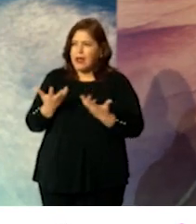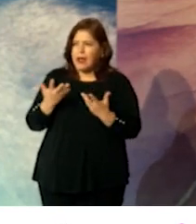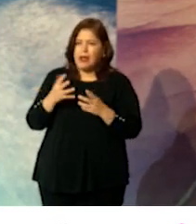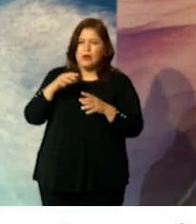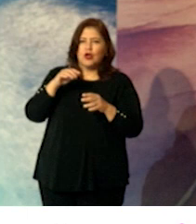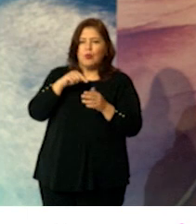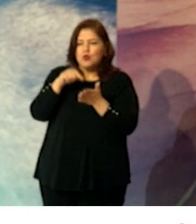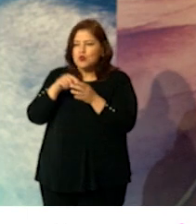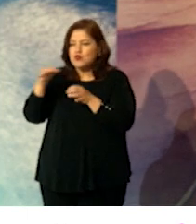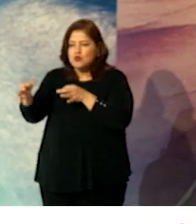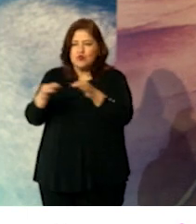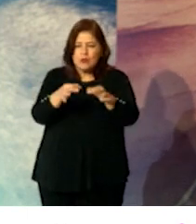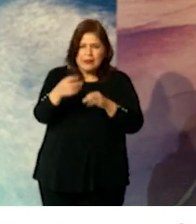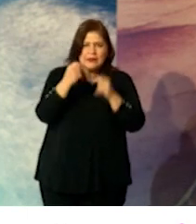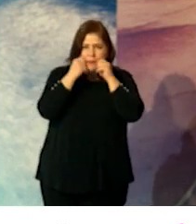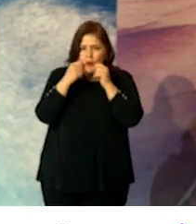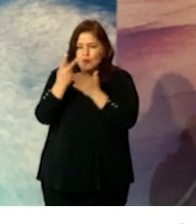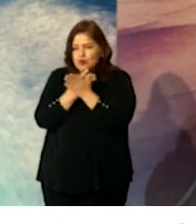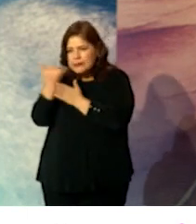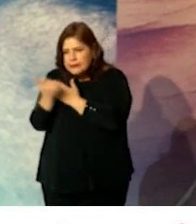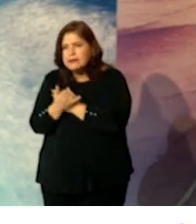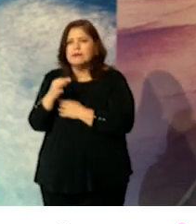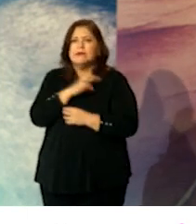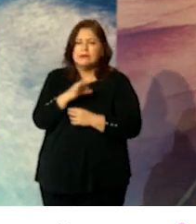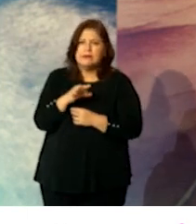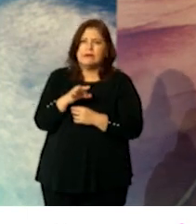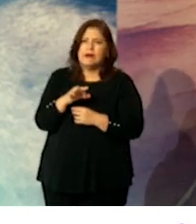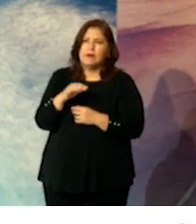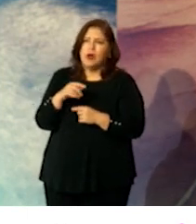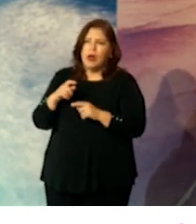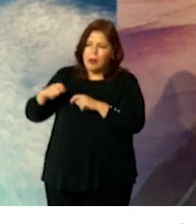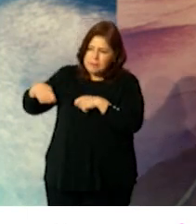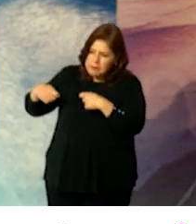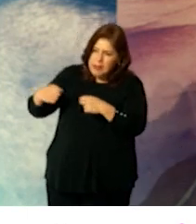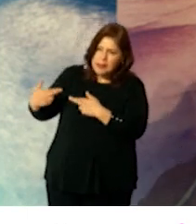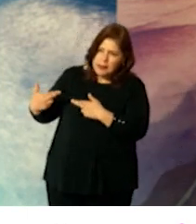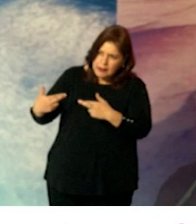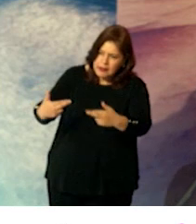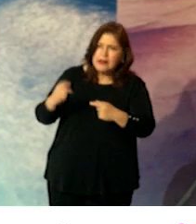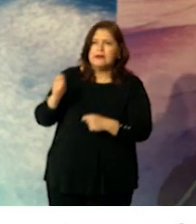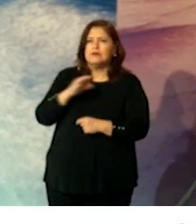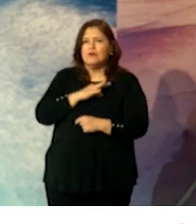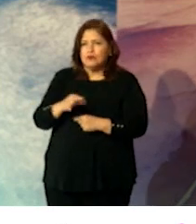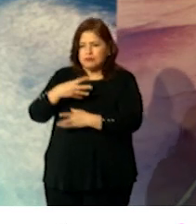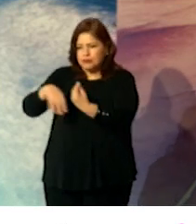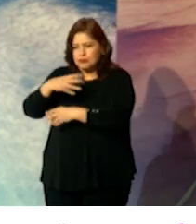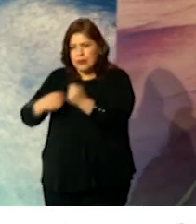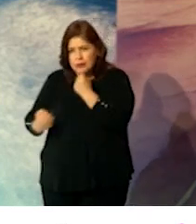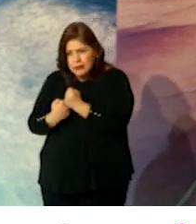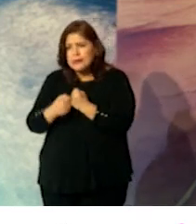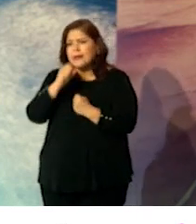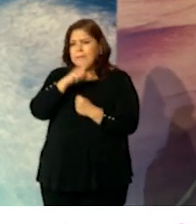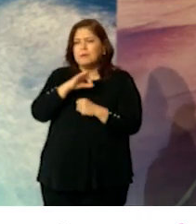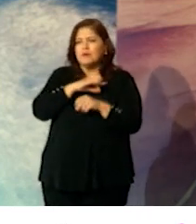¿no? Porque nos quedemos con proyectos que vayan de manera intergeneracional, de manera sustentable, pero que también tengan un